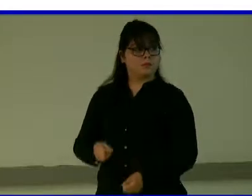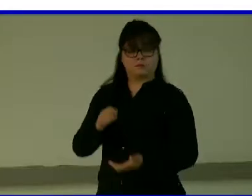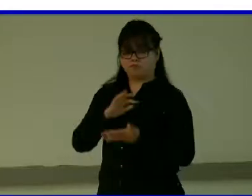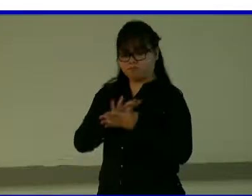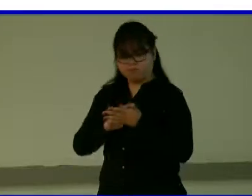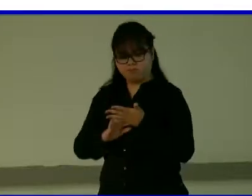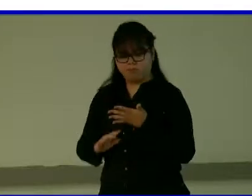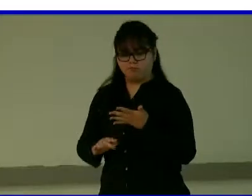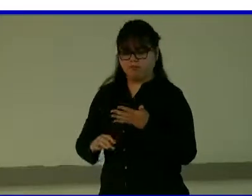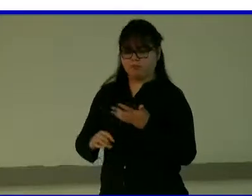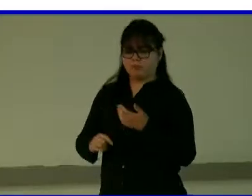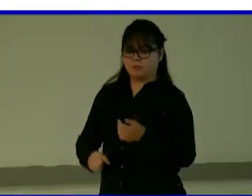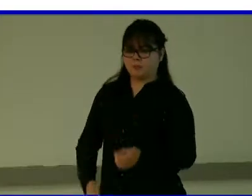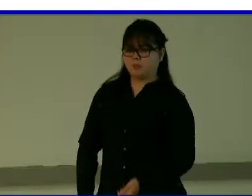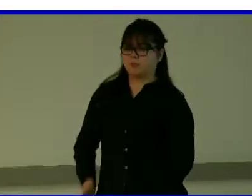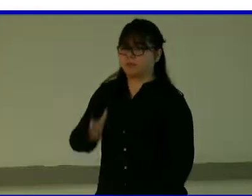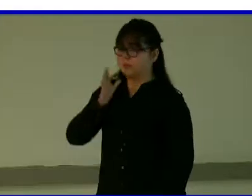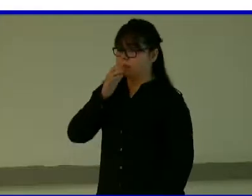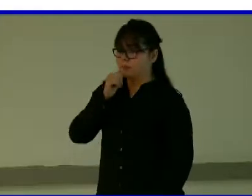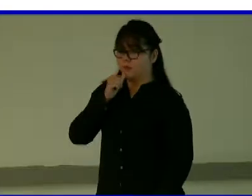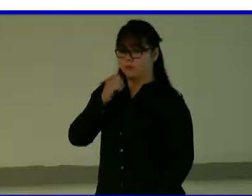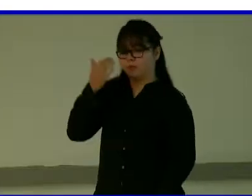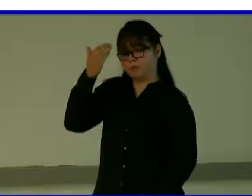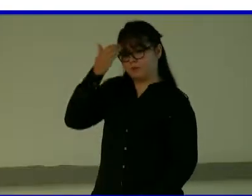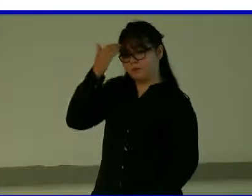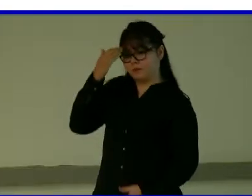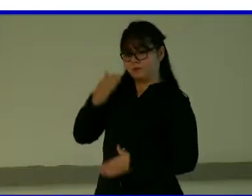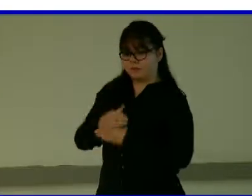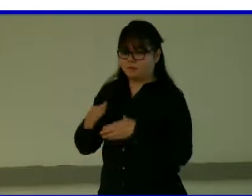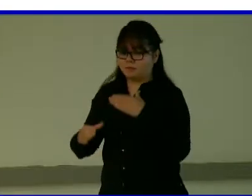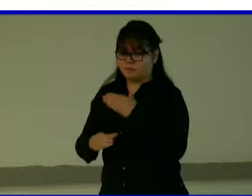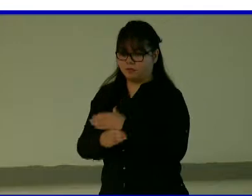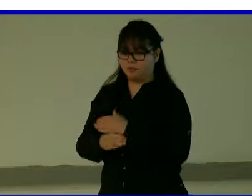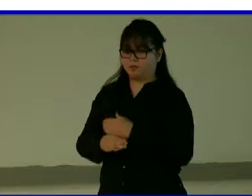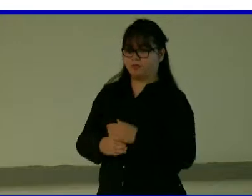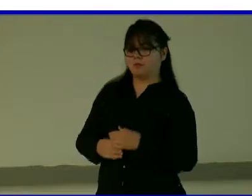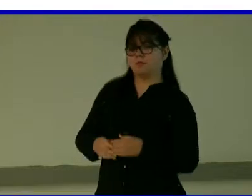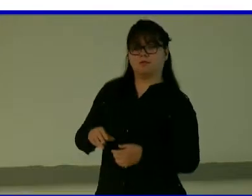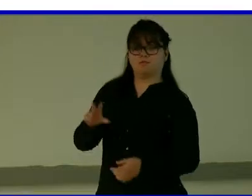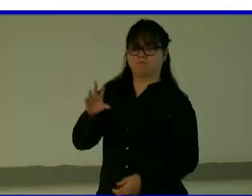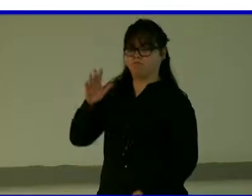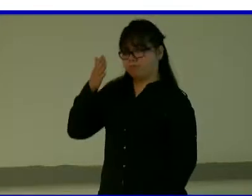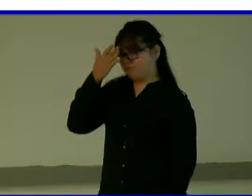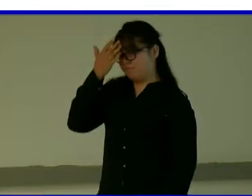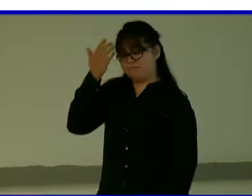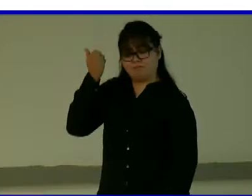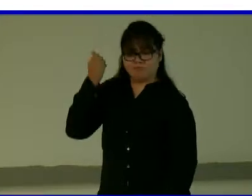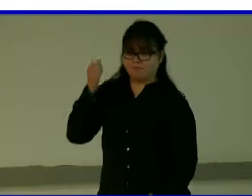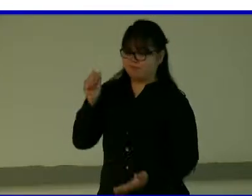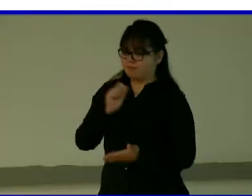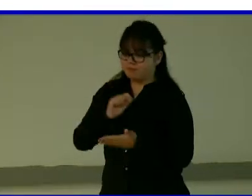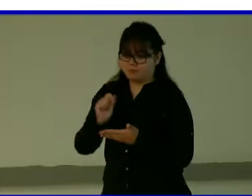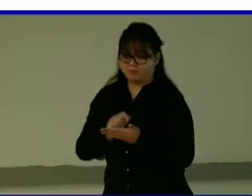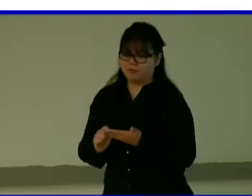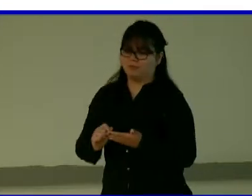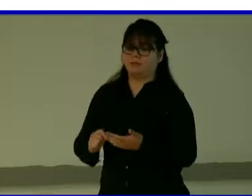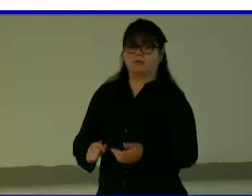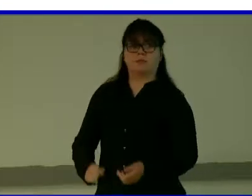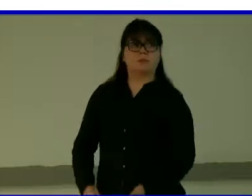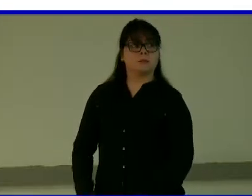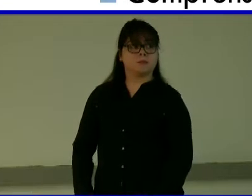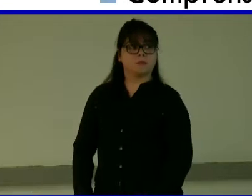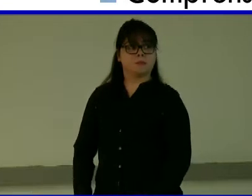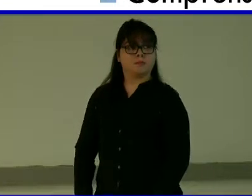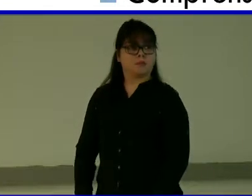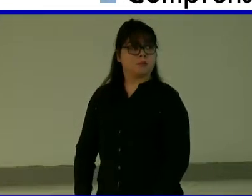puede decodificar no va a poder codificar. La escritura es lo opuesto de